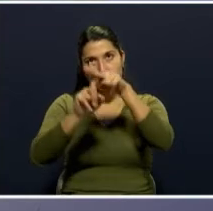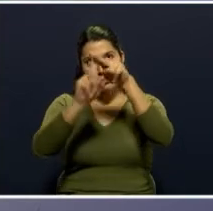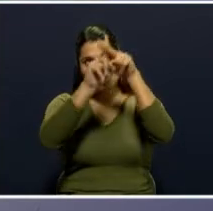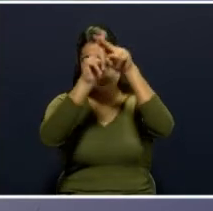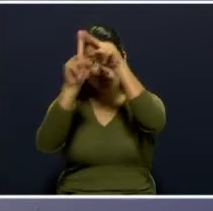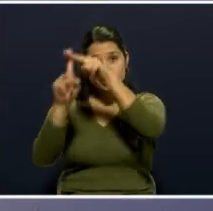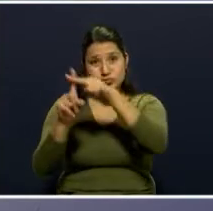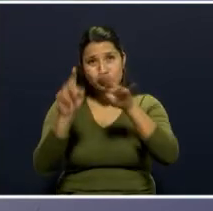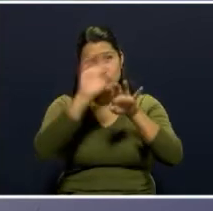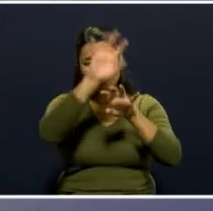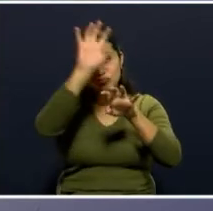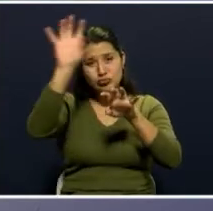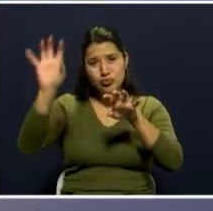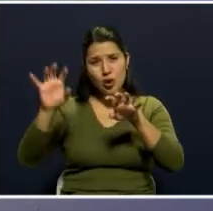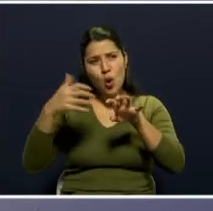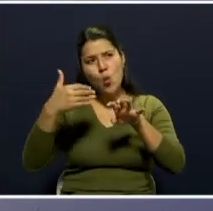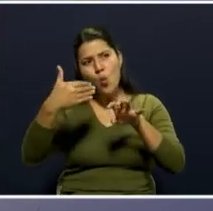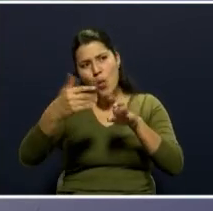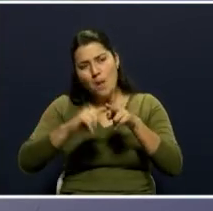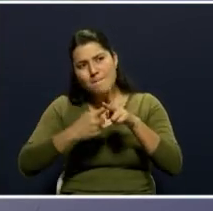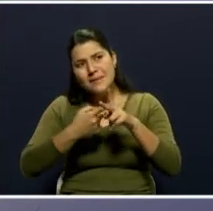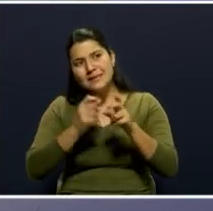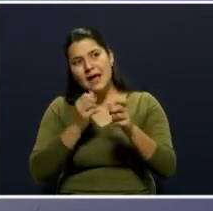causar problemas en el organismo?